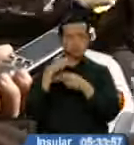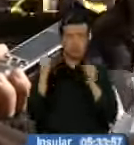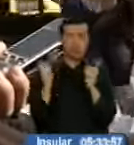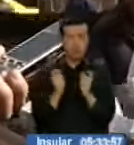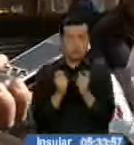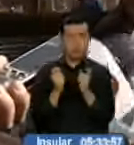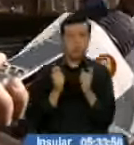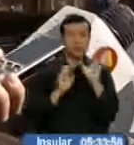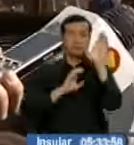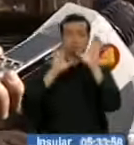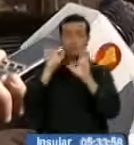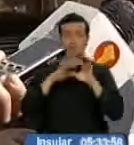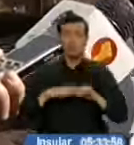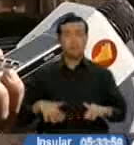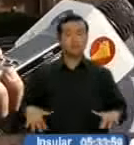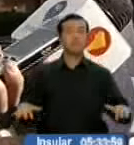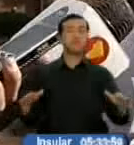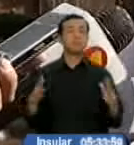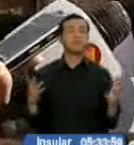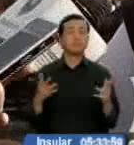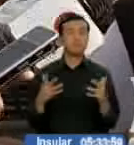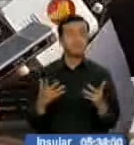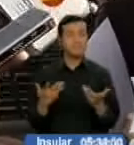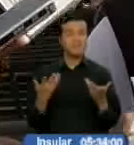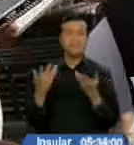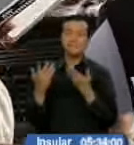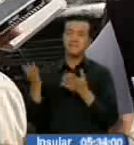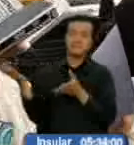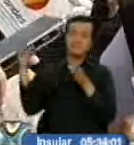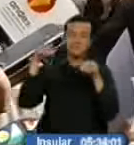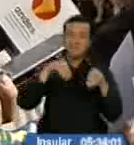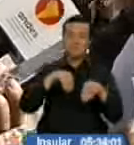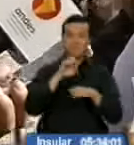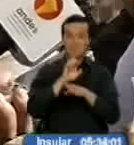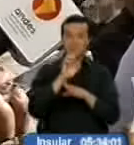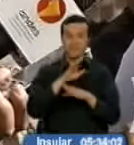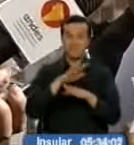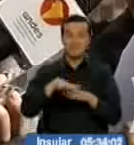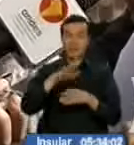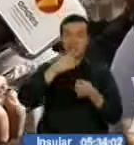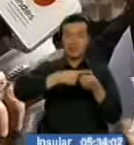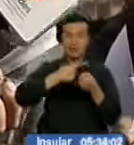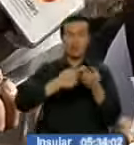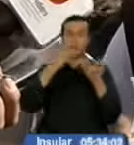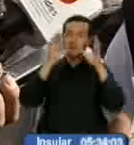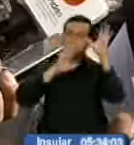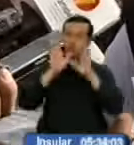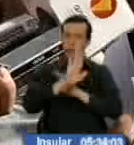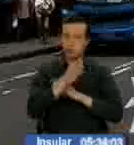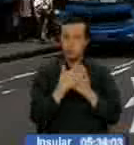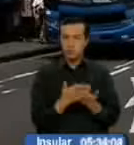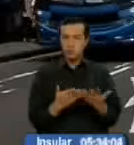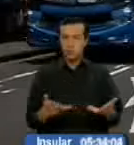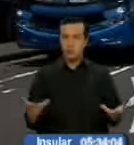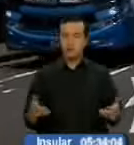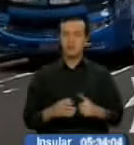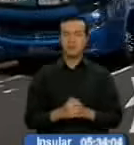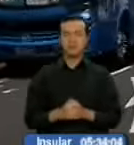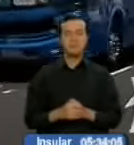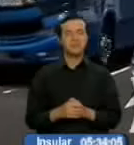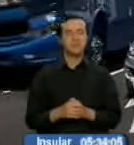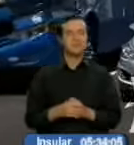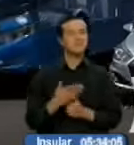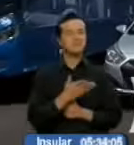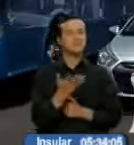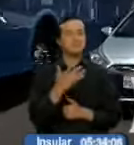popular y solidaria que nos van a visitar y que van a estar exponiendo sus productos. Con estas